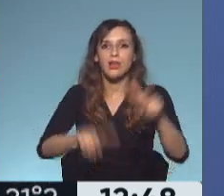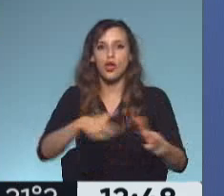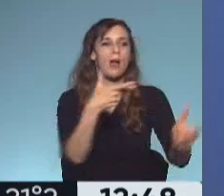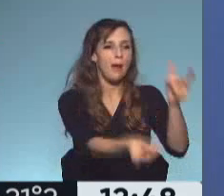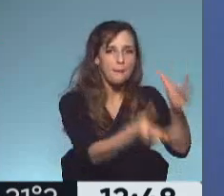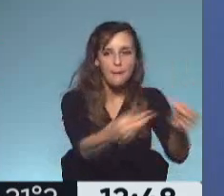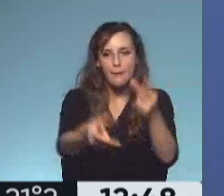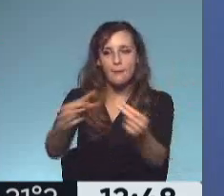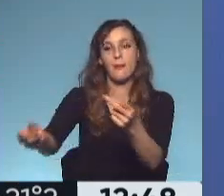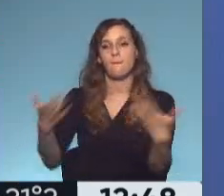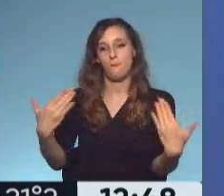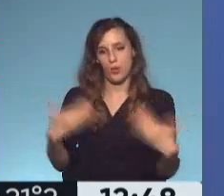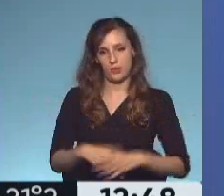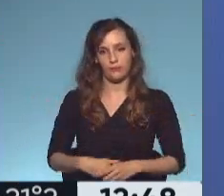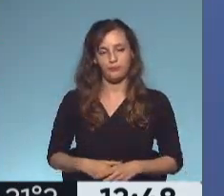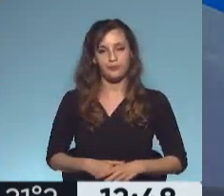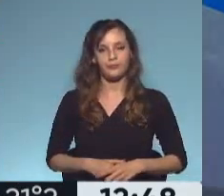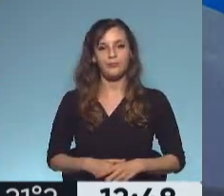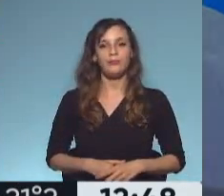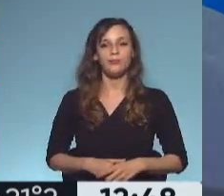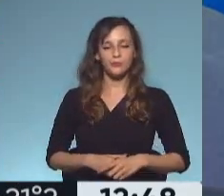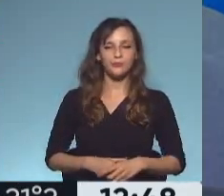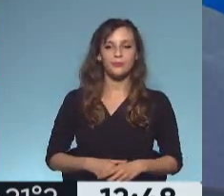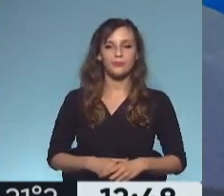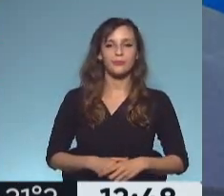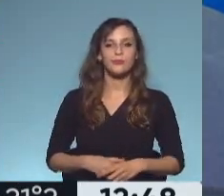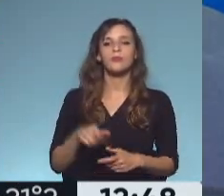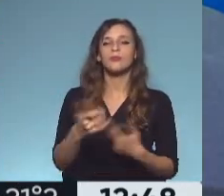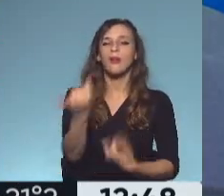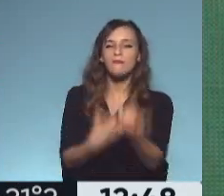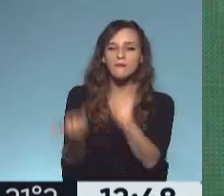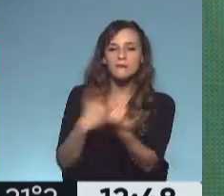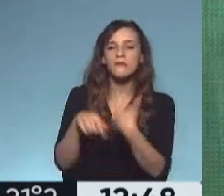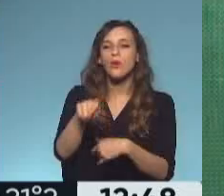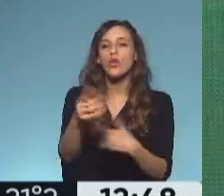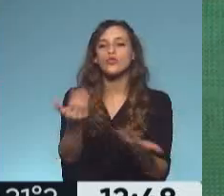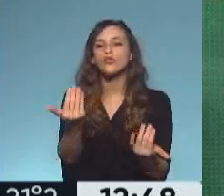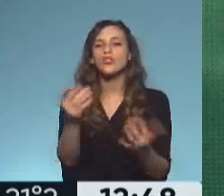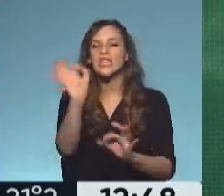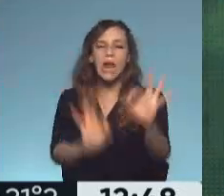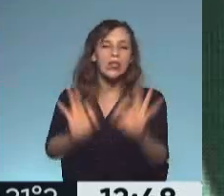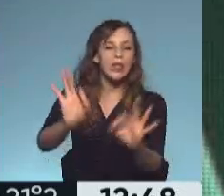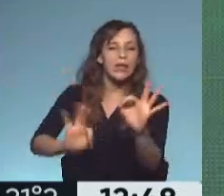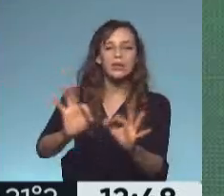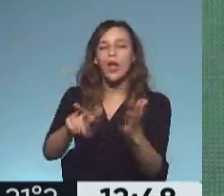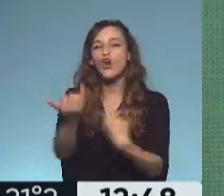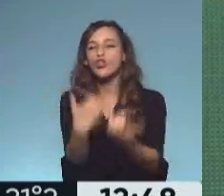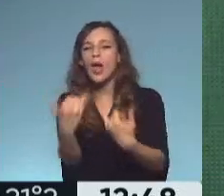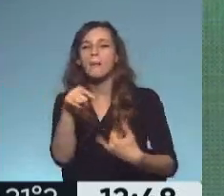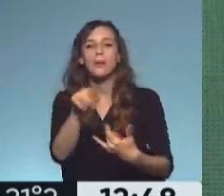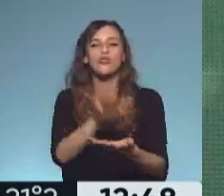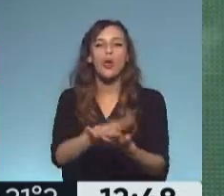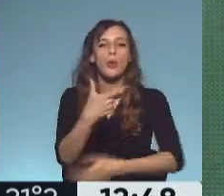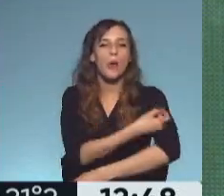gente posible en el menor tiempo. Claro. Cecilia, contanos en qué consiste esta estrategia de la estrategia